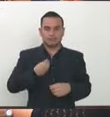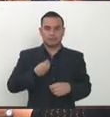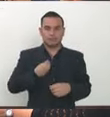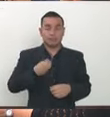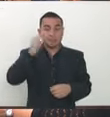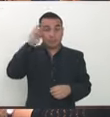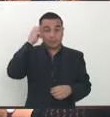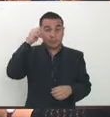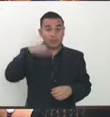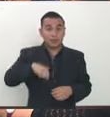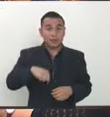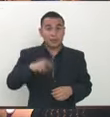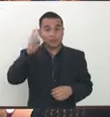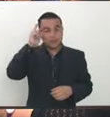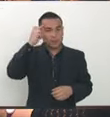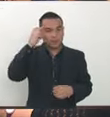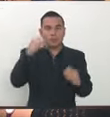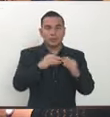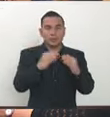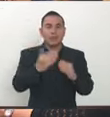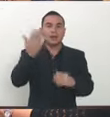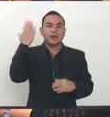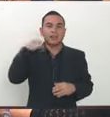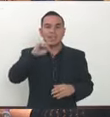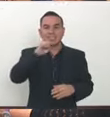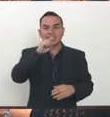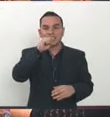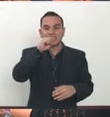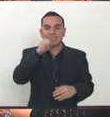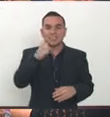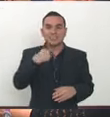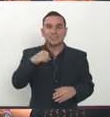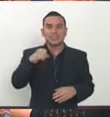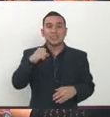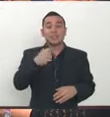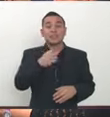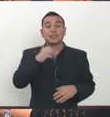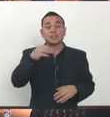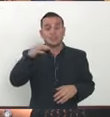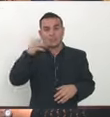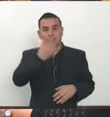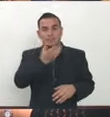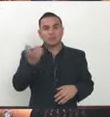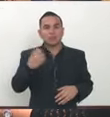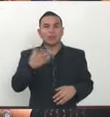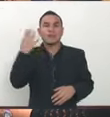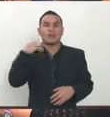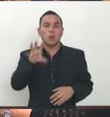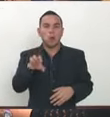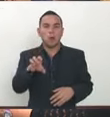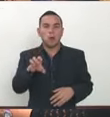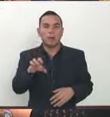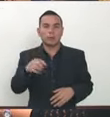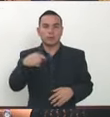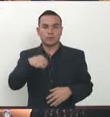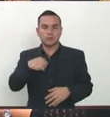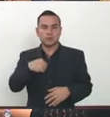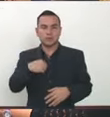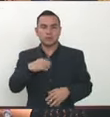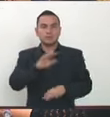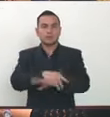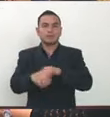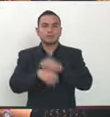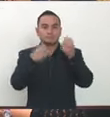Aquí no va a pasar un Taiwán 2, el que se robaron el dinero que iba para las donaciones. El que toque un centavo yo mismo lo voy a meter